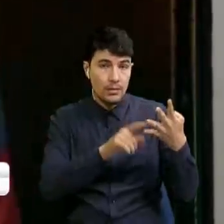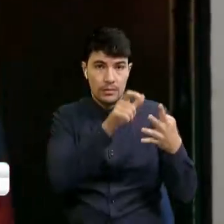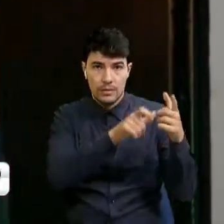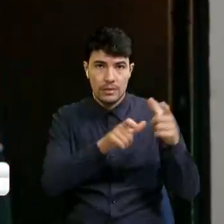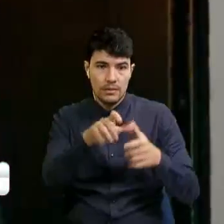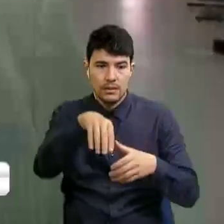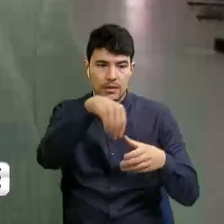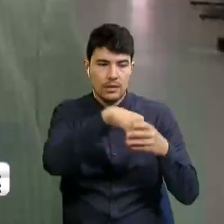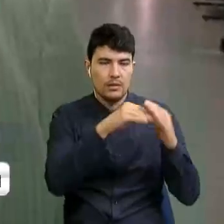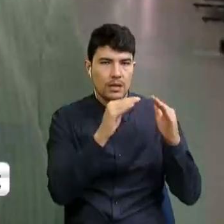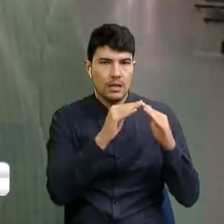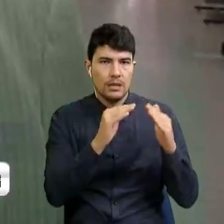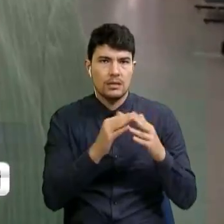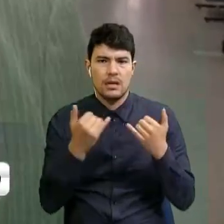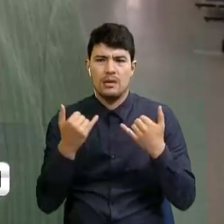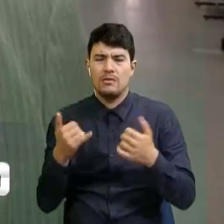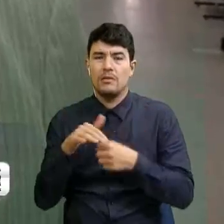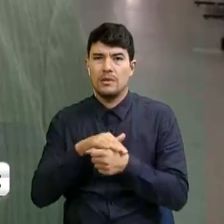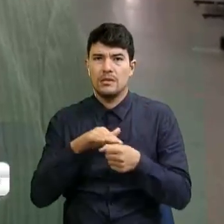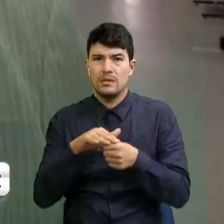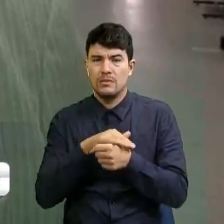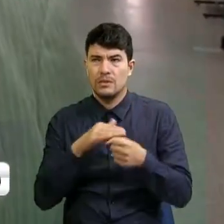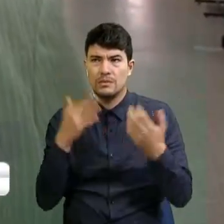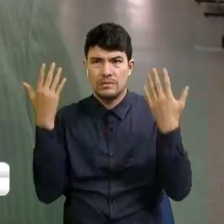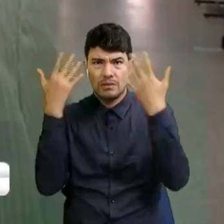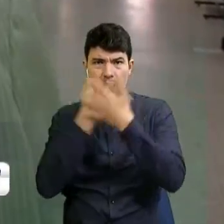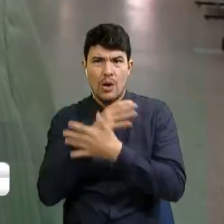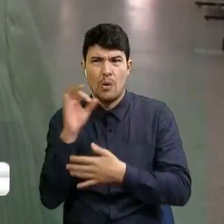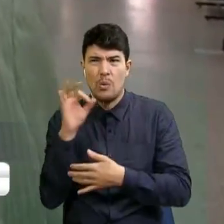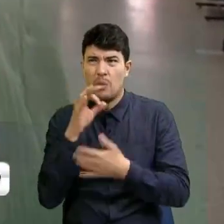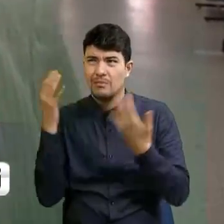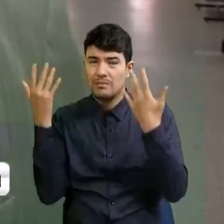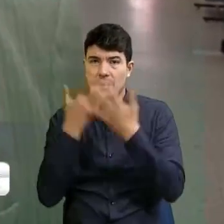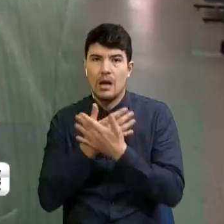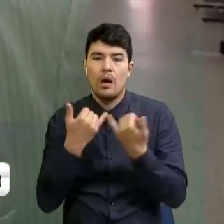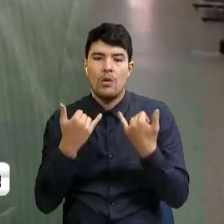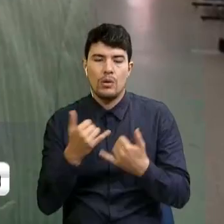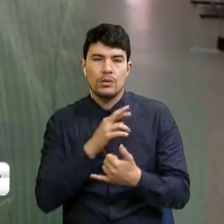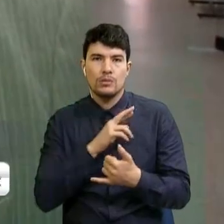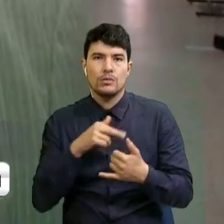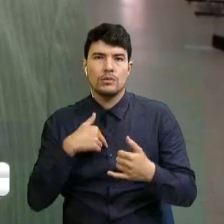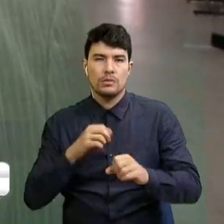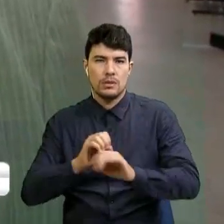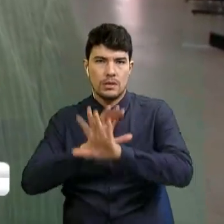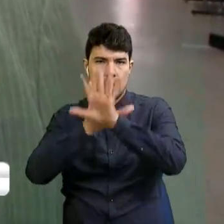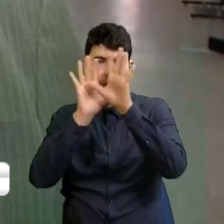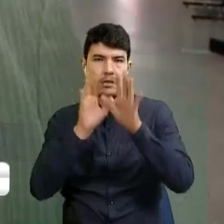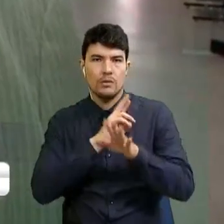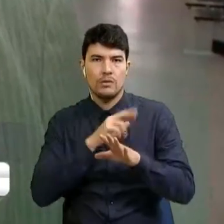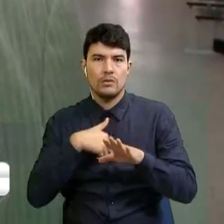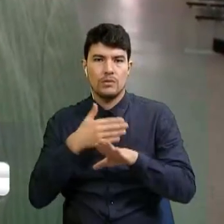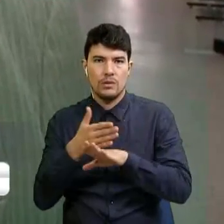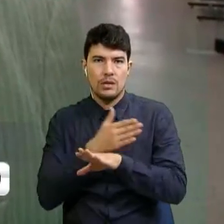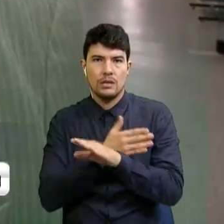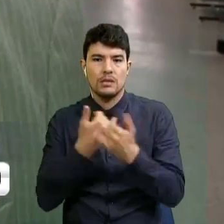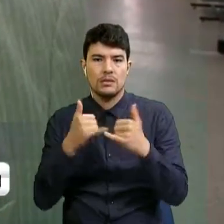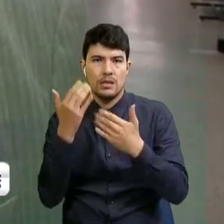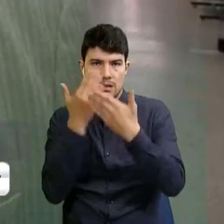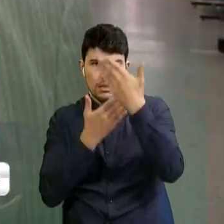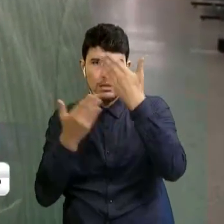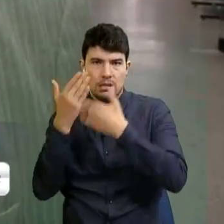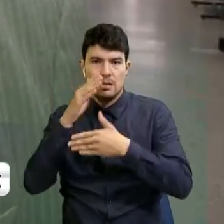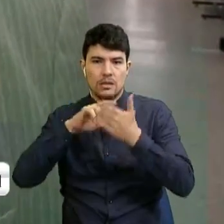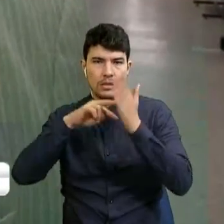unos hechos bastante confusos o se prestan para confusión que hoy vamos a aclarar sólo hemos estudiado ya desde el punto de vista técnico